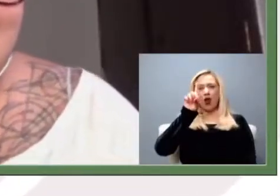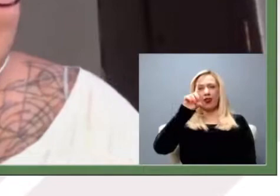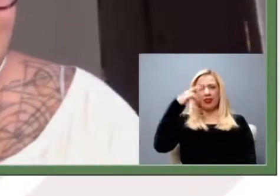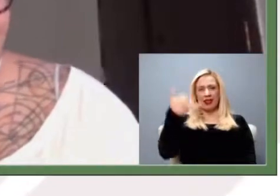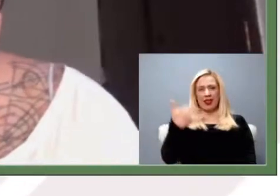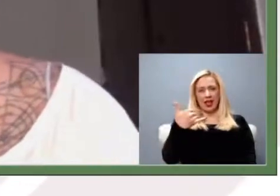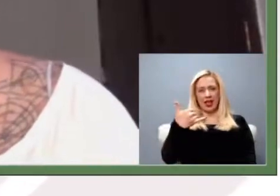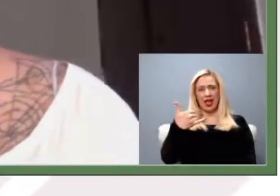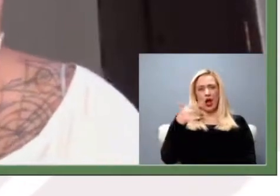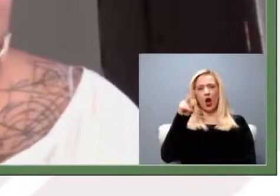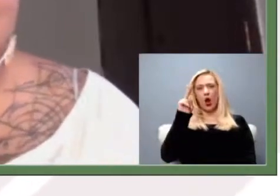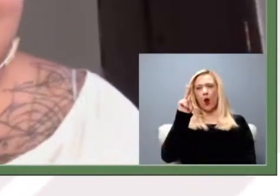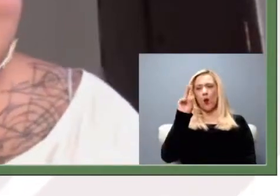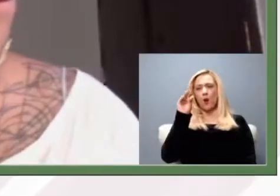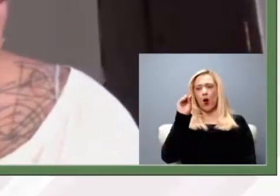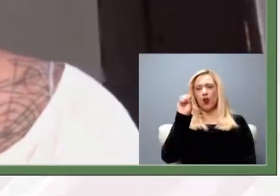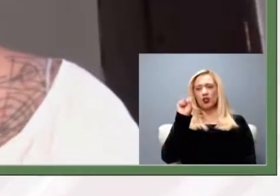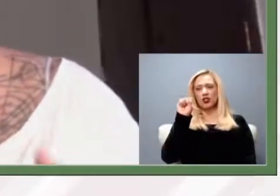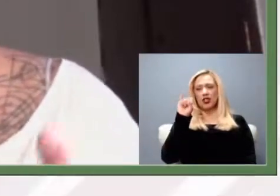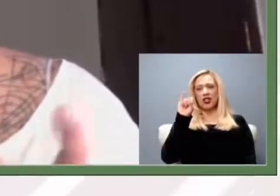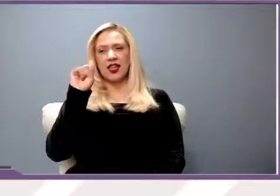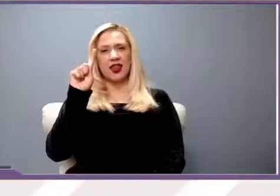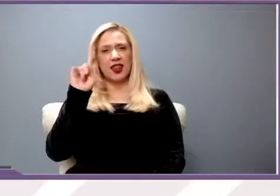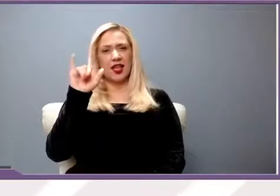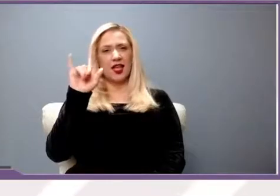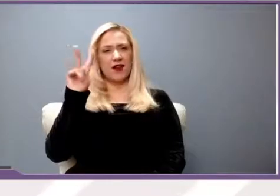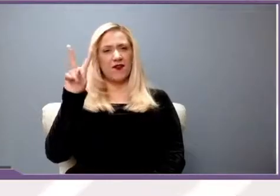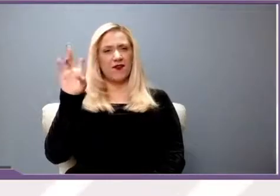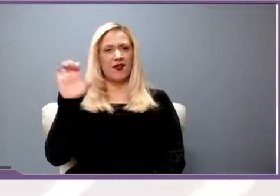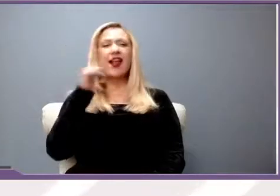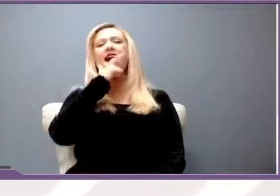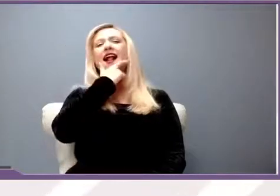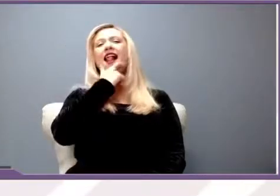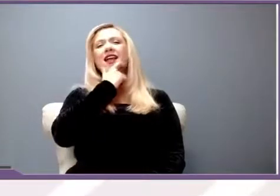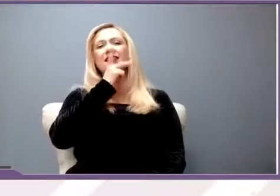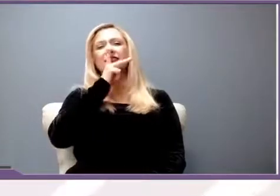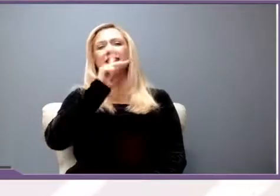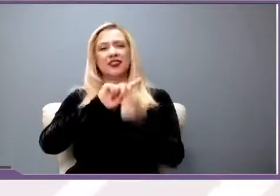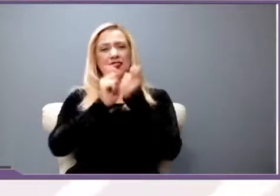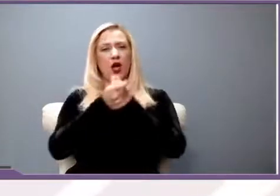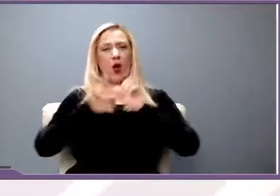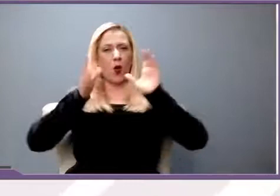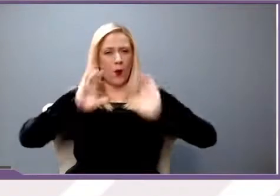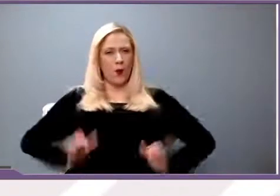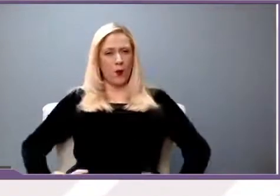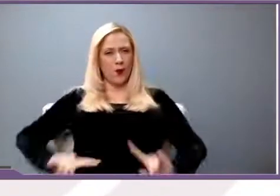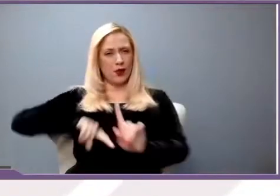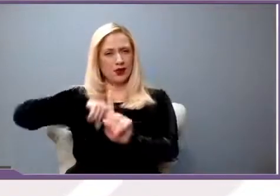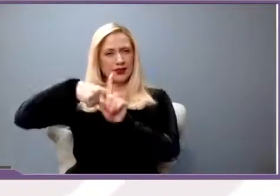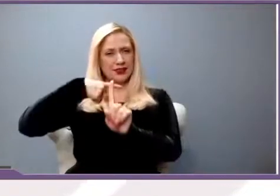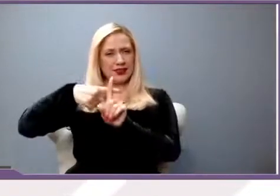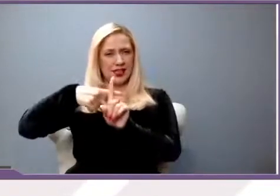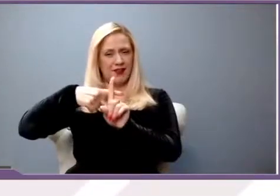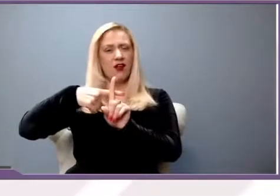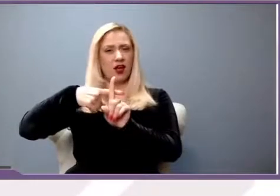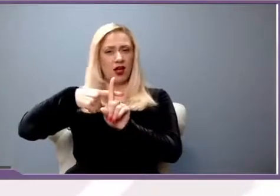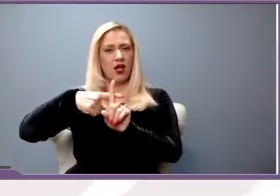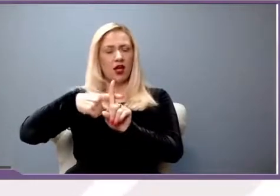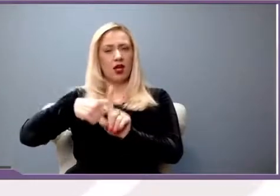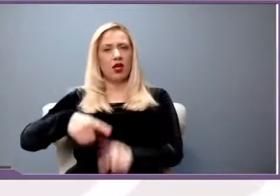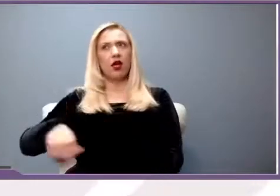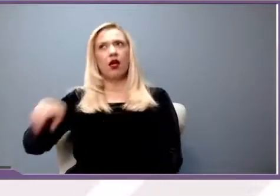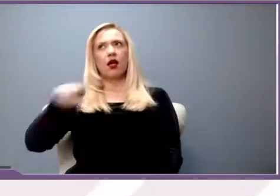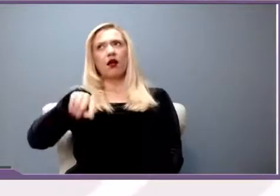el entrar a una dinámica desde la lógica de la belleza, que aunque ha sido muy cuestionada, ¿no? Quizá más cuestionada que la